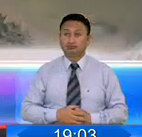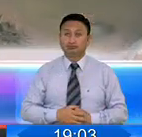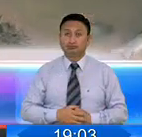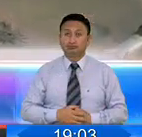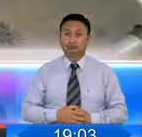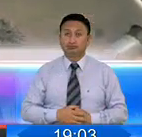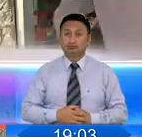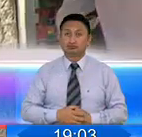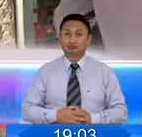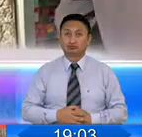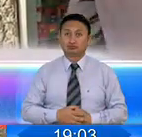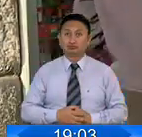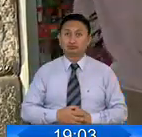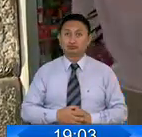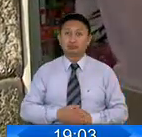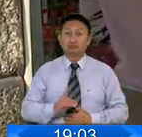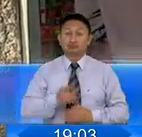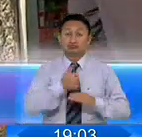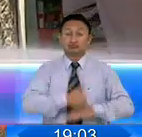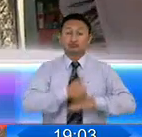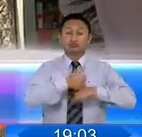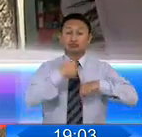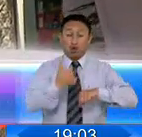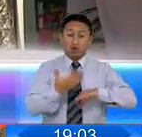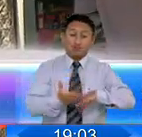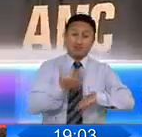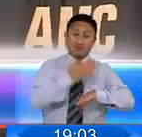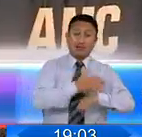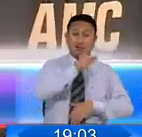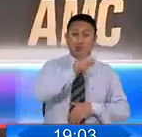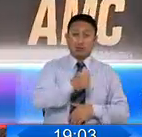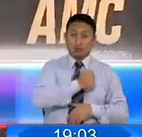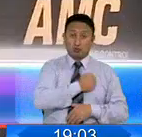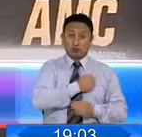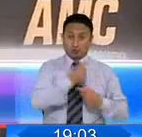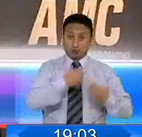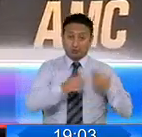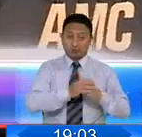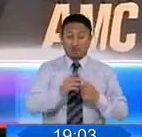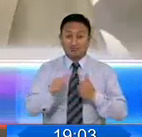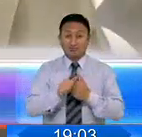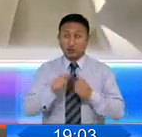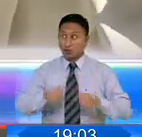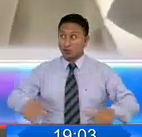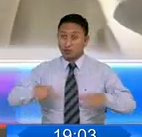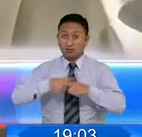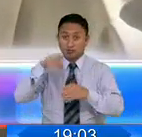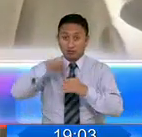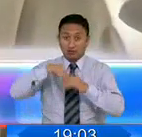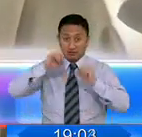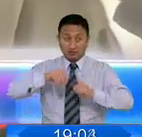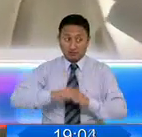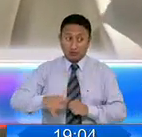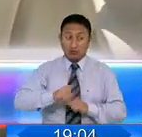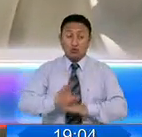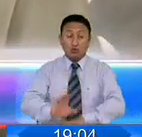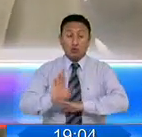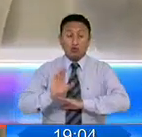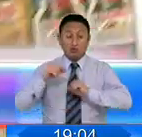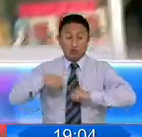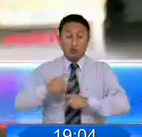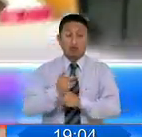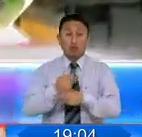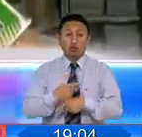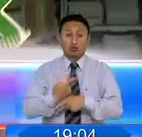la sanción. La entidad lleva a cabo una campaña con los propietarios de locales cercanos a los recintos para que se comprometan a expender sus productos